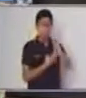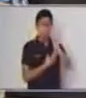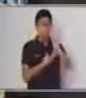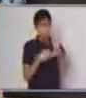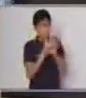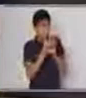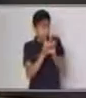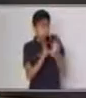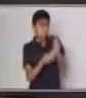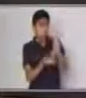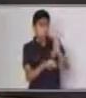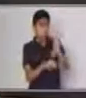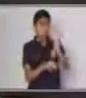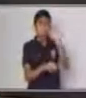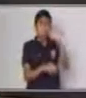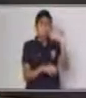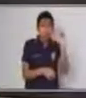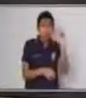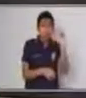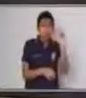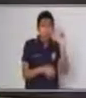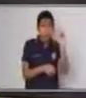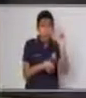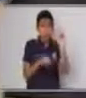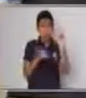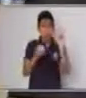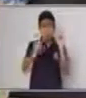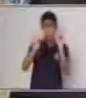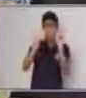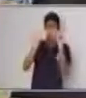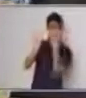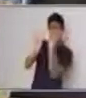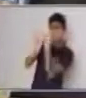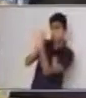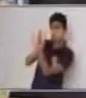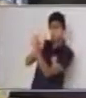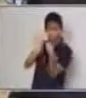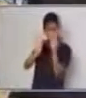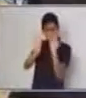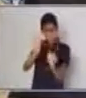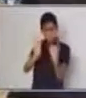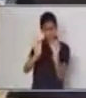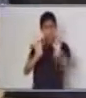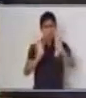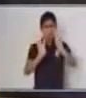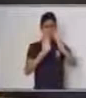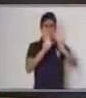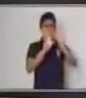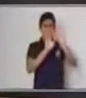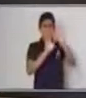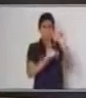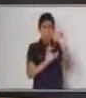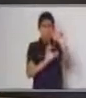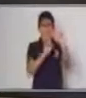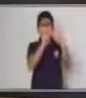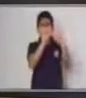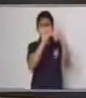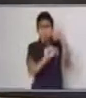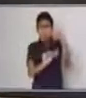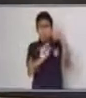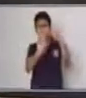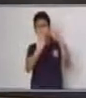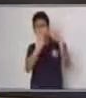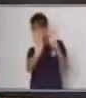si es divisible entre alguno de estos 4 factores primos. El número 30